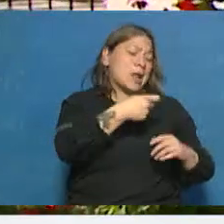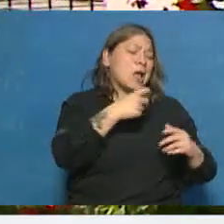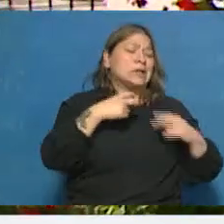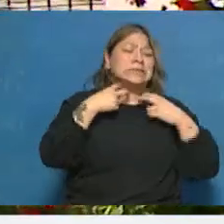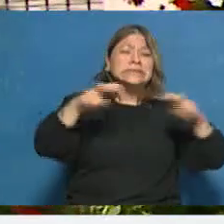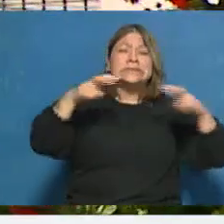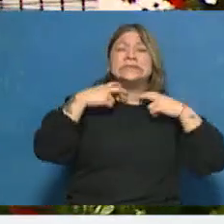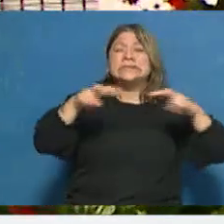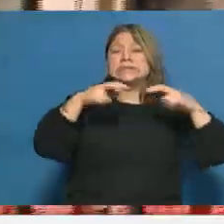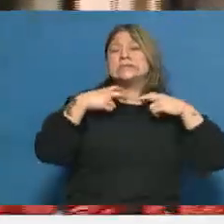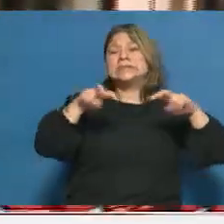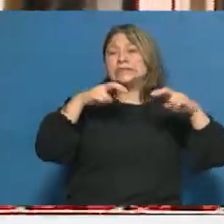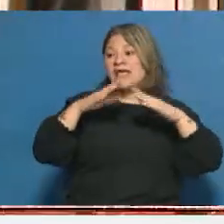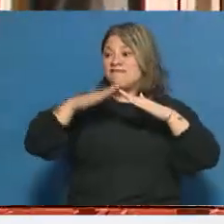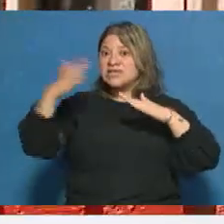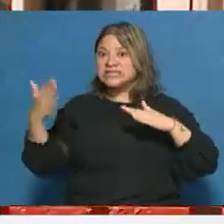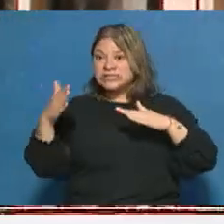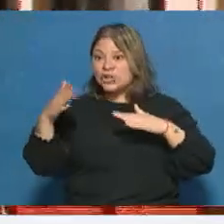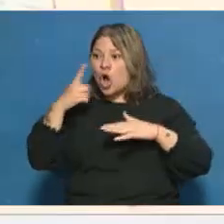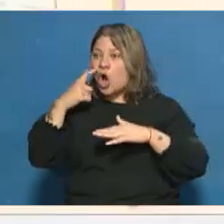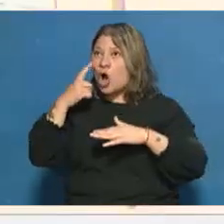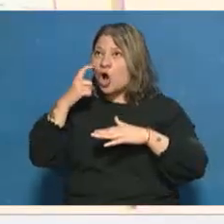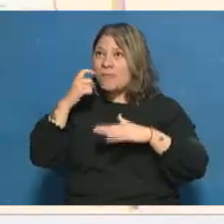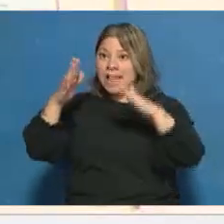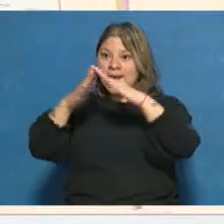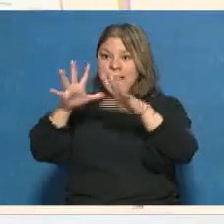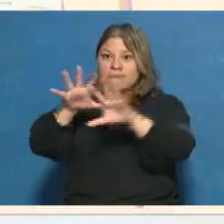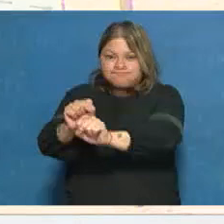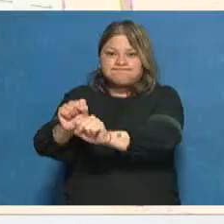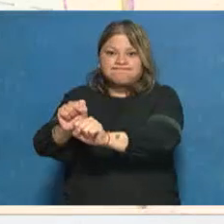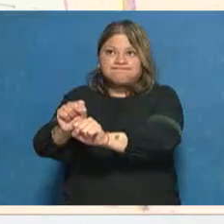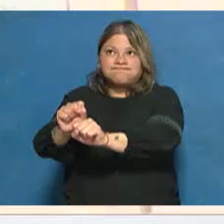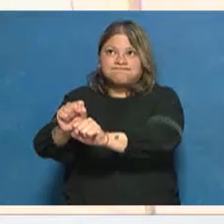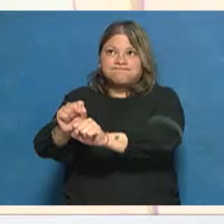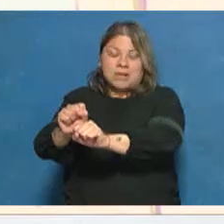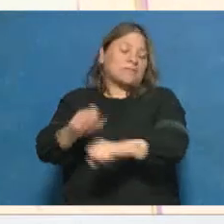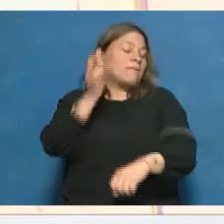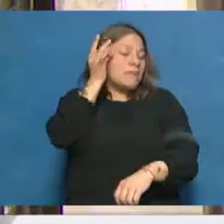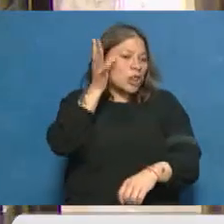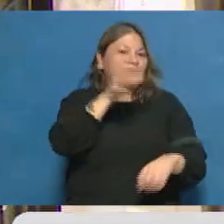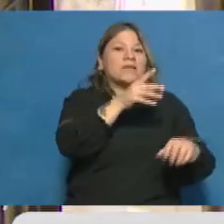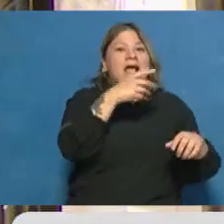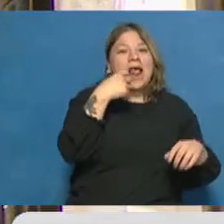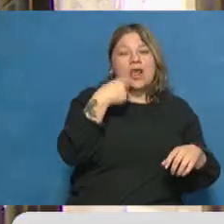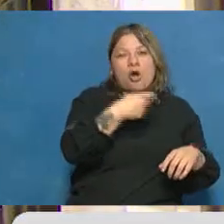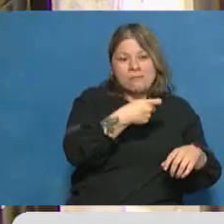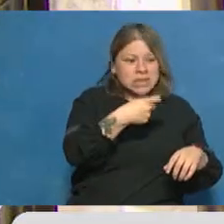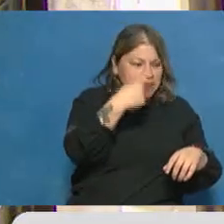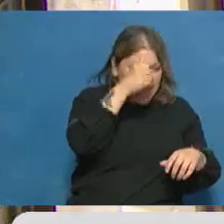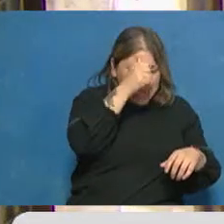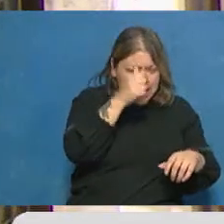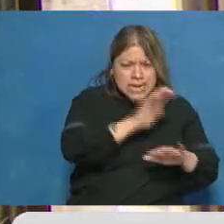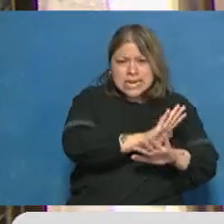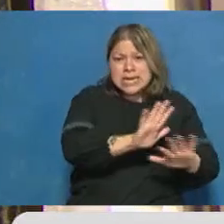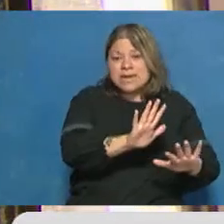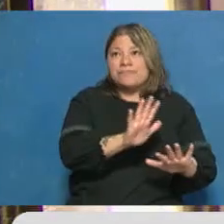no pararon. Luego el vecino halló al hombre en el interior de la casa con una profunda herida en la cabeza. Los datos que tienen, que son los más